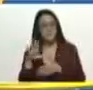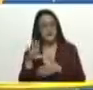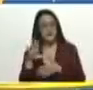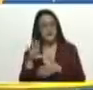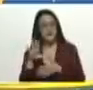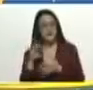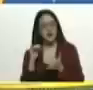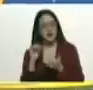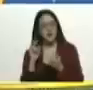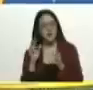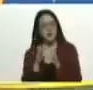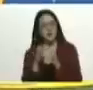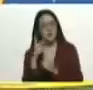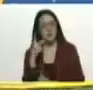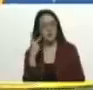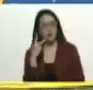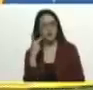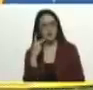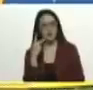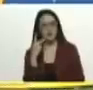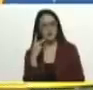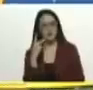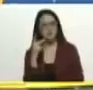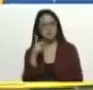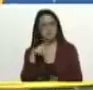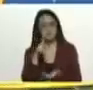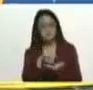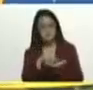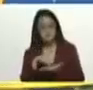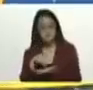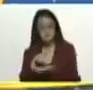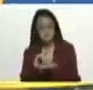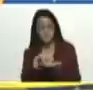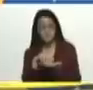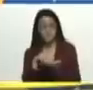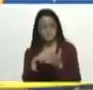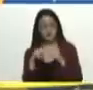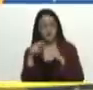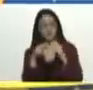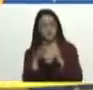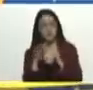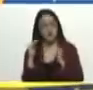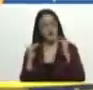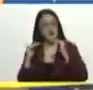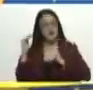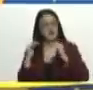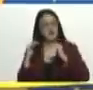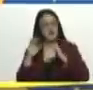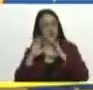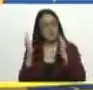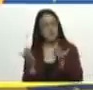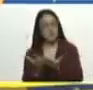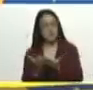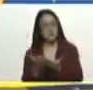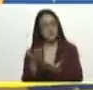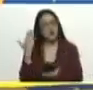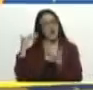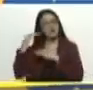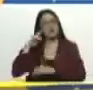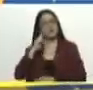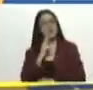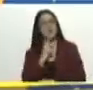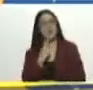gran cuerpo político para participar de la construcción del equilibrio del universo, así lo planteaba el libertador